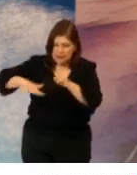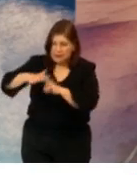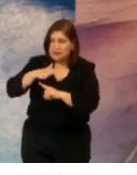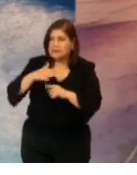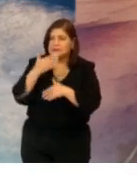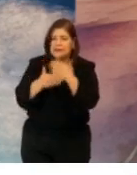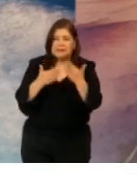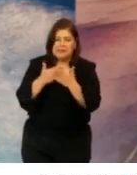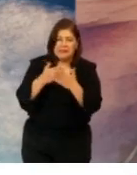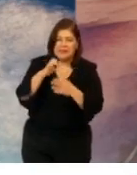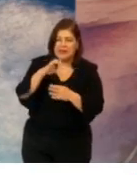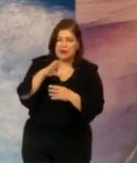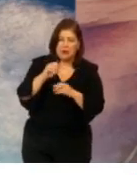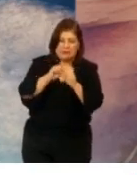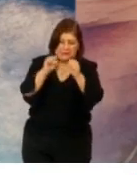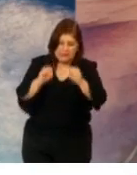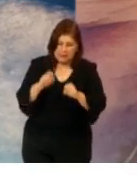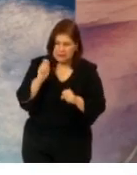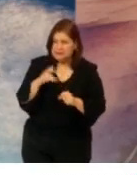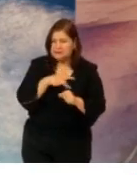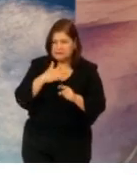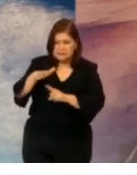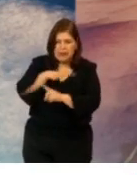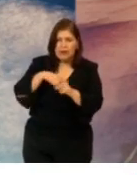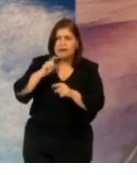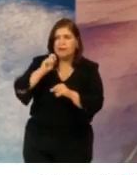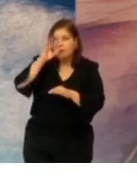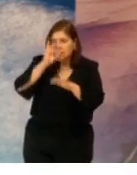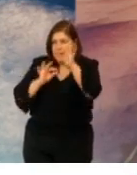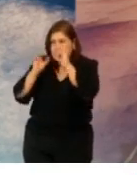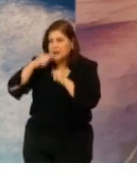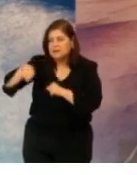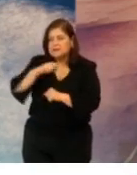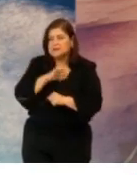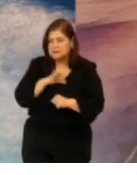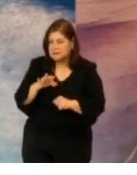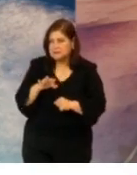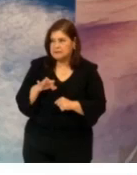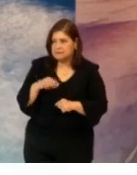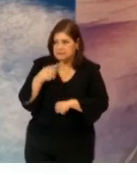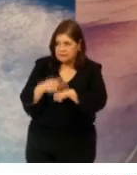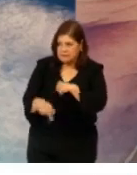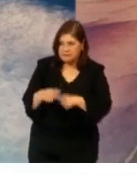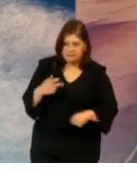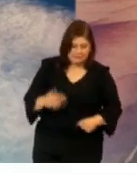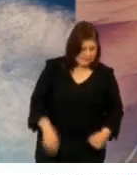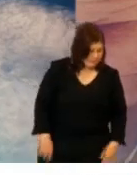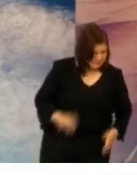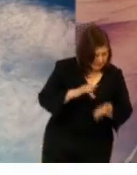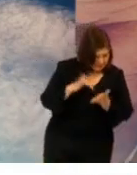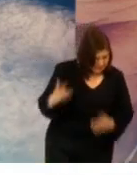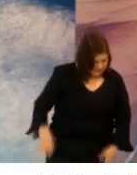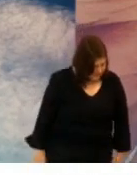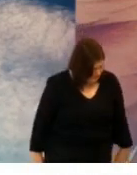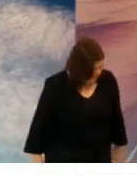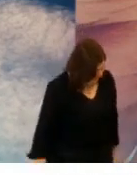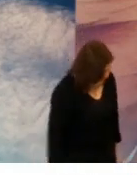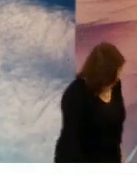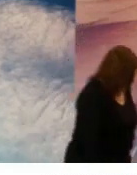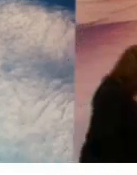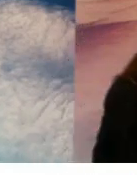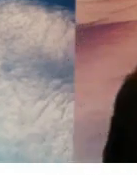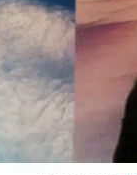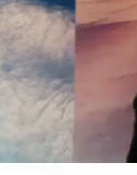servicios ecosistémicos que están tan vulnerables y en cambio rotundo. Gracias. Muy bien,